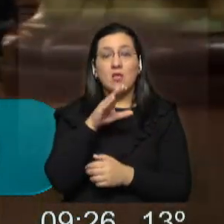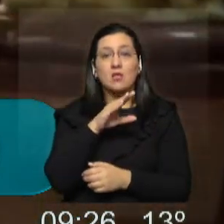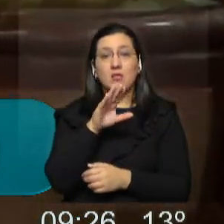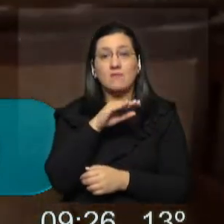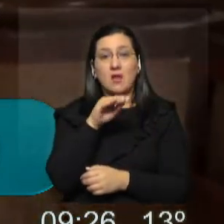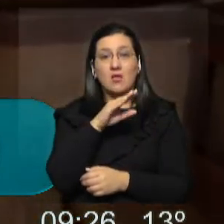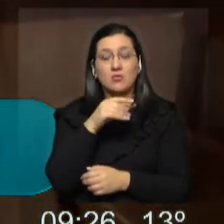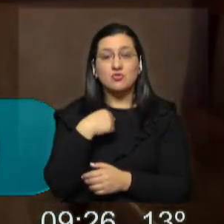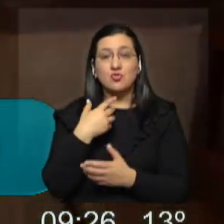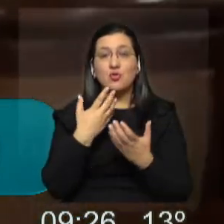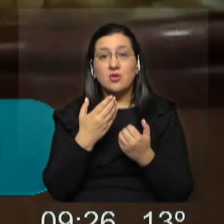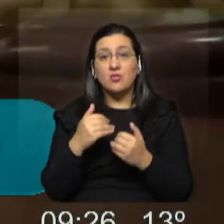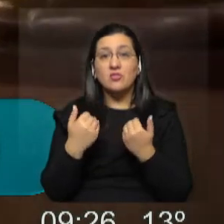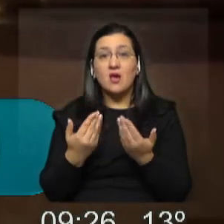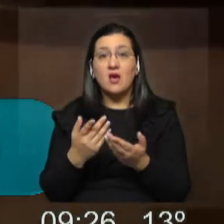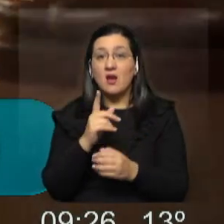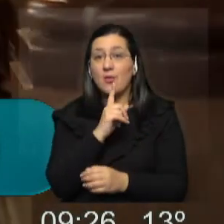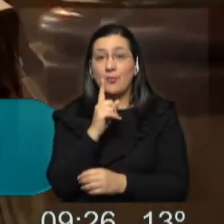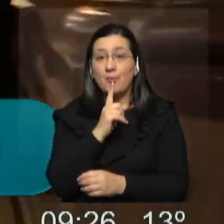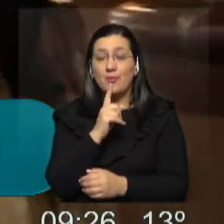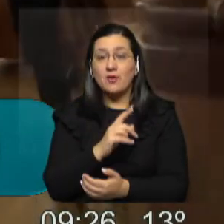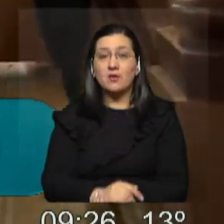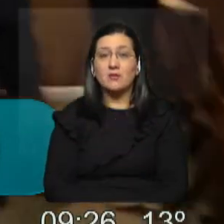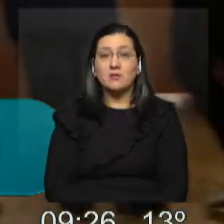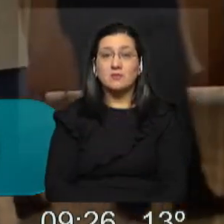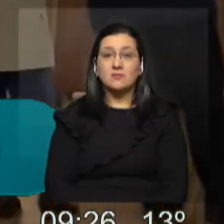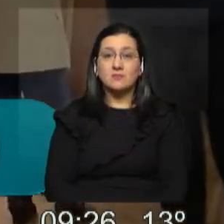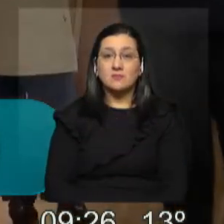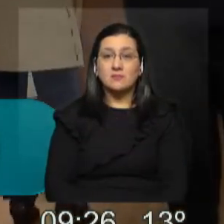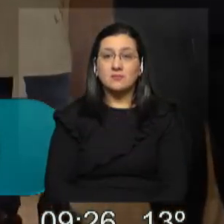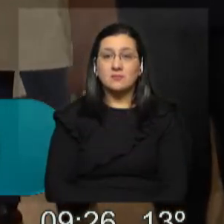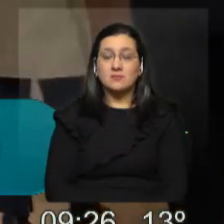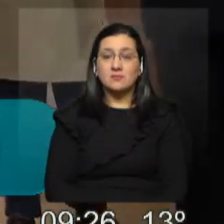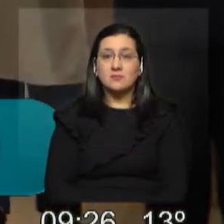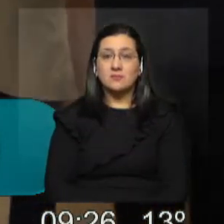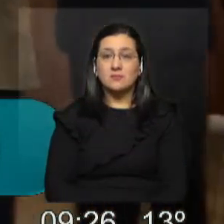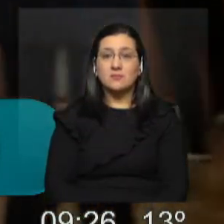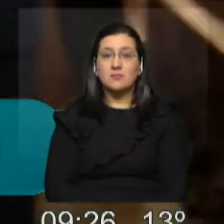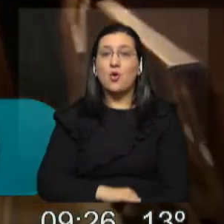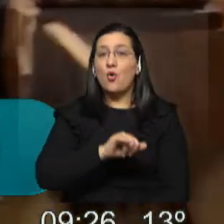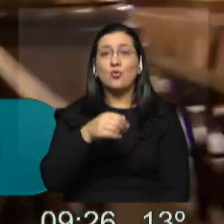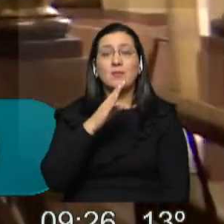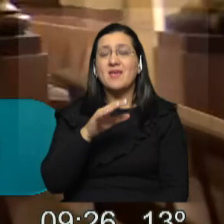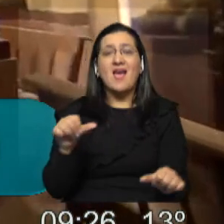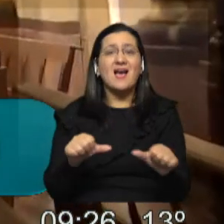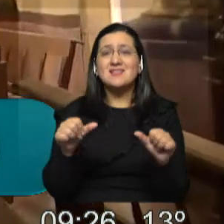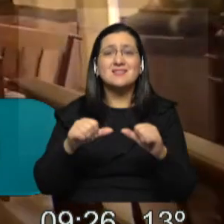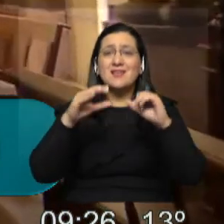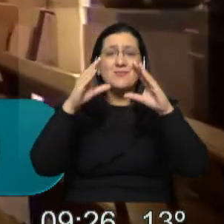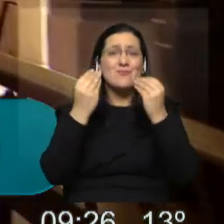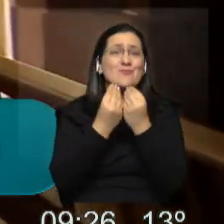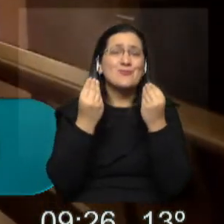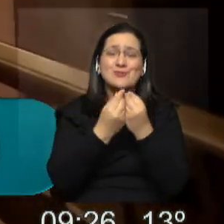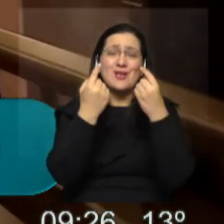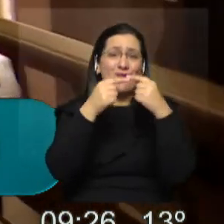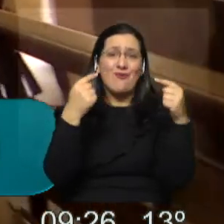voy a ubicar esta vela. La voy a ubicar por acá. ¿Qué no ha hecho JP en esto que va del año? Ha hecho